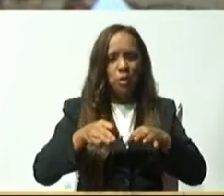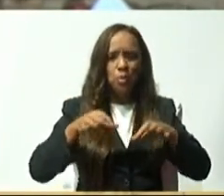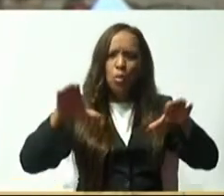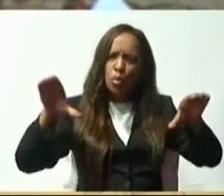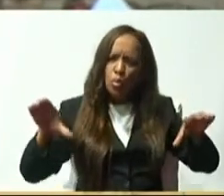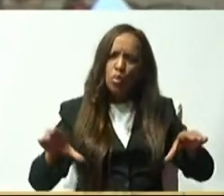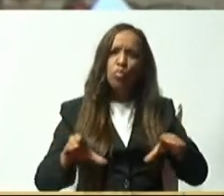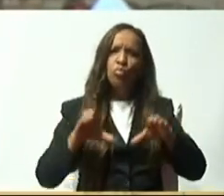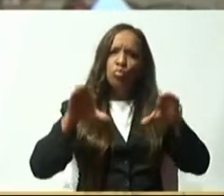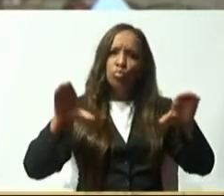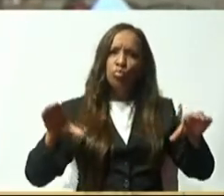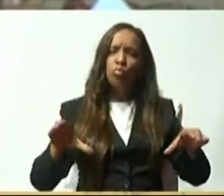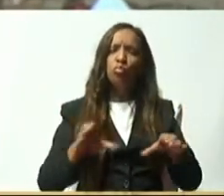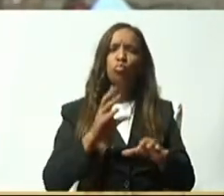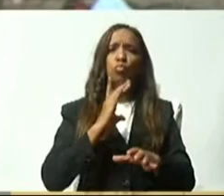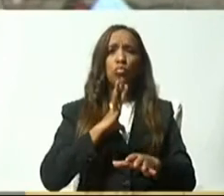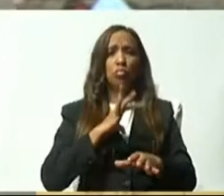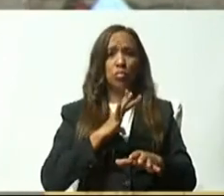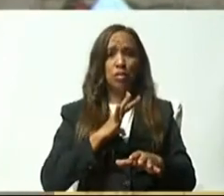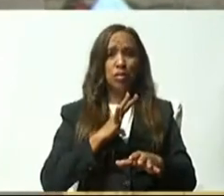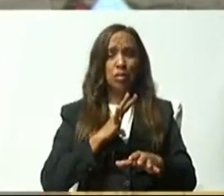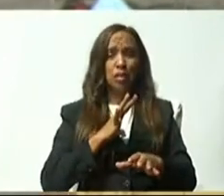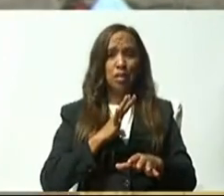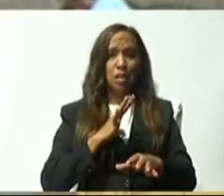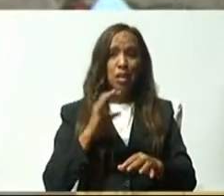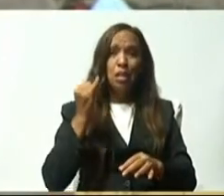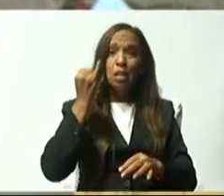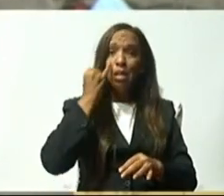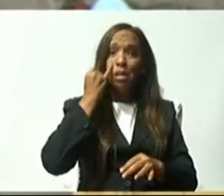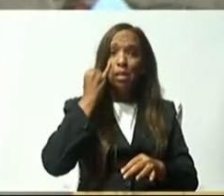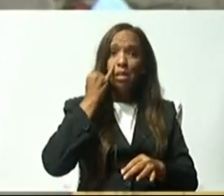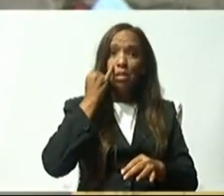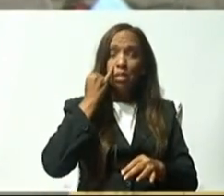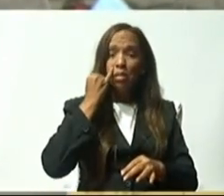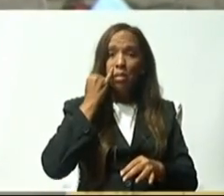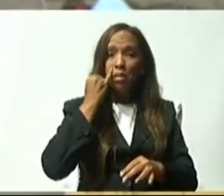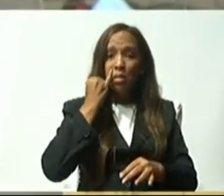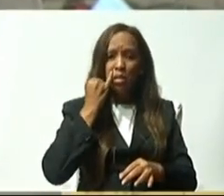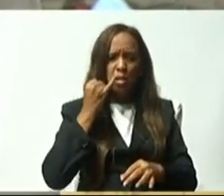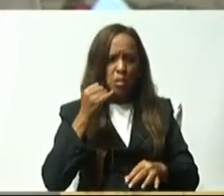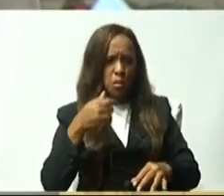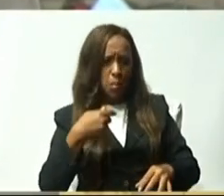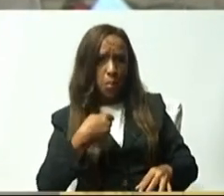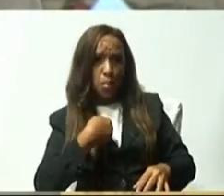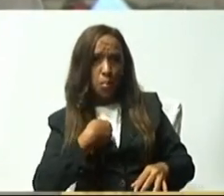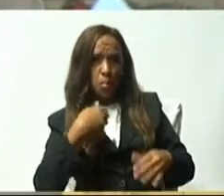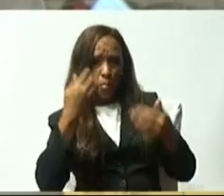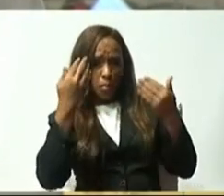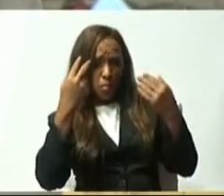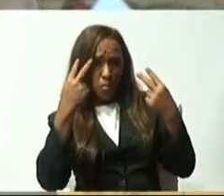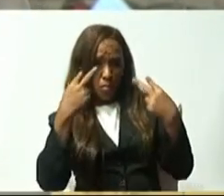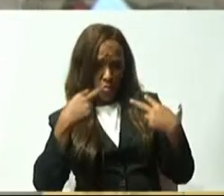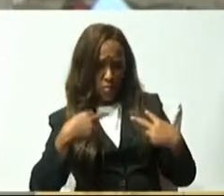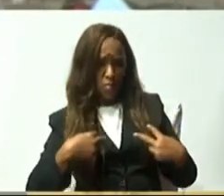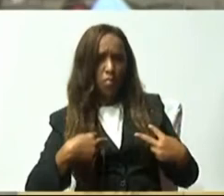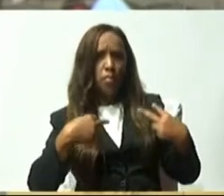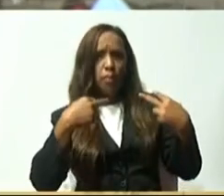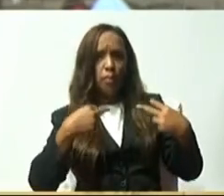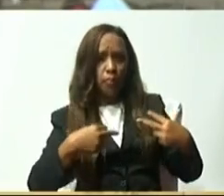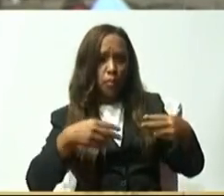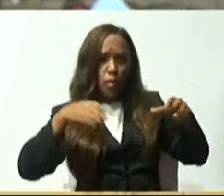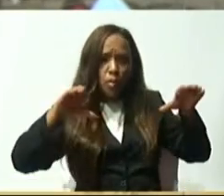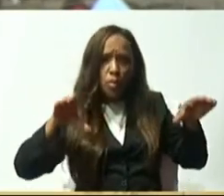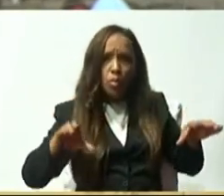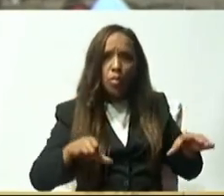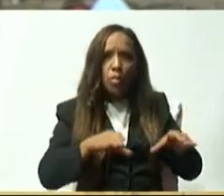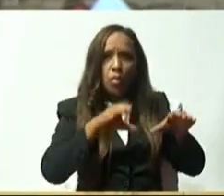imputar o que pueda arrojar una mancha sobre mi trayectoria política, ni sobre mi trayectoria